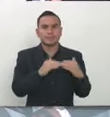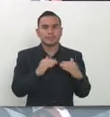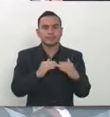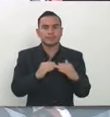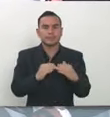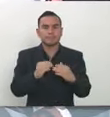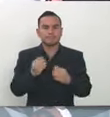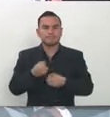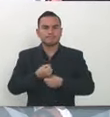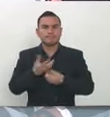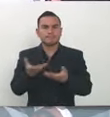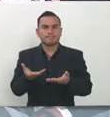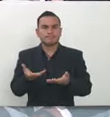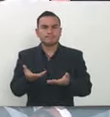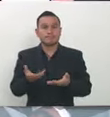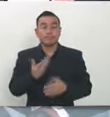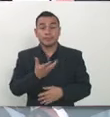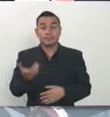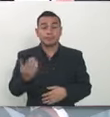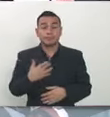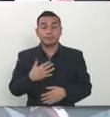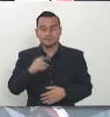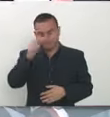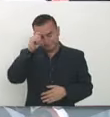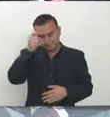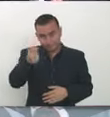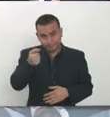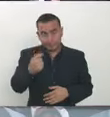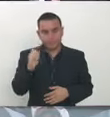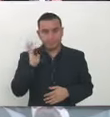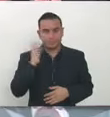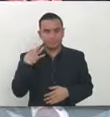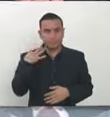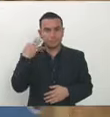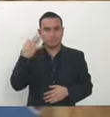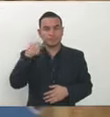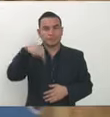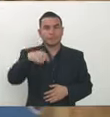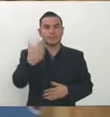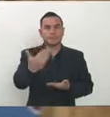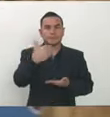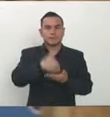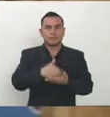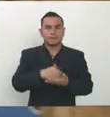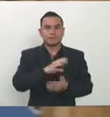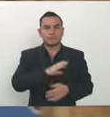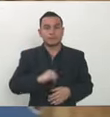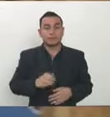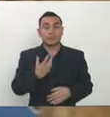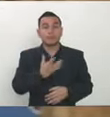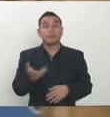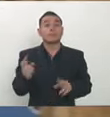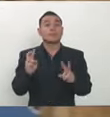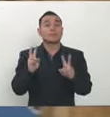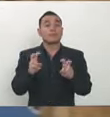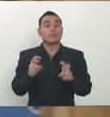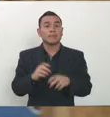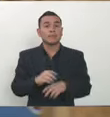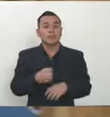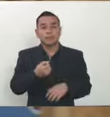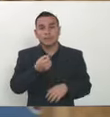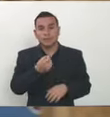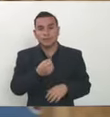manifestarle el grato placer del secretario general de la OEA para dar cumplimiento en el marco de